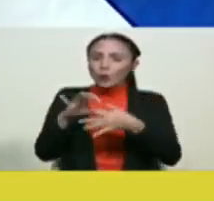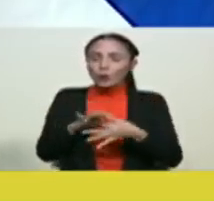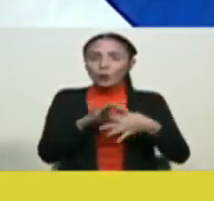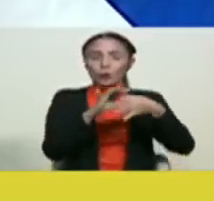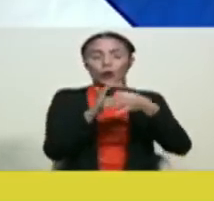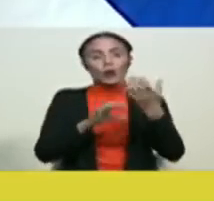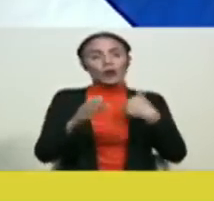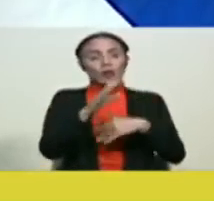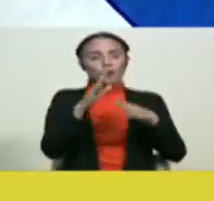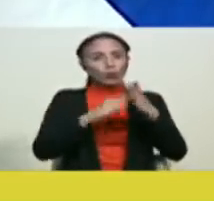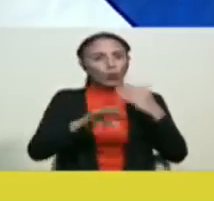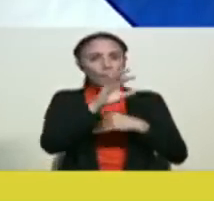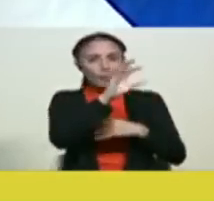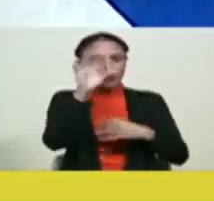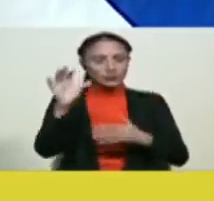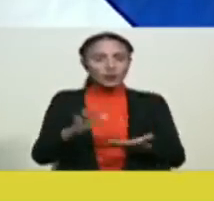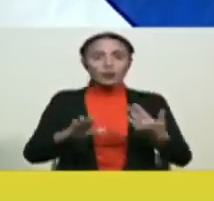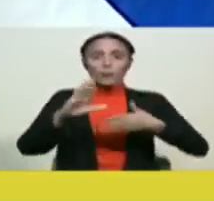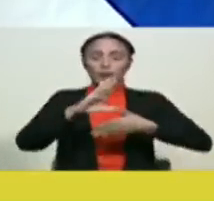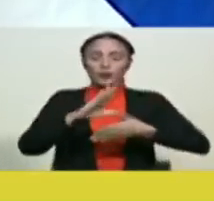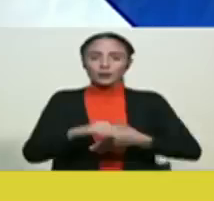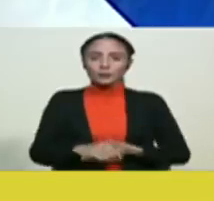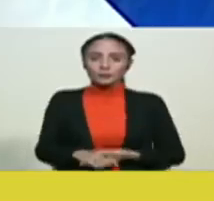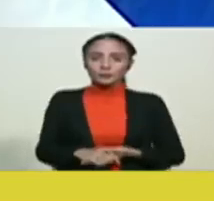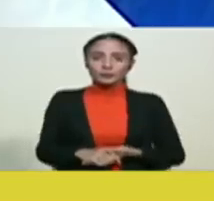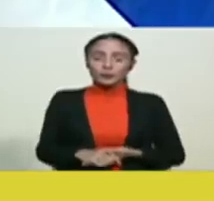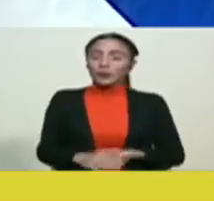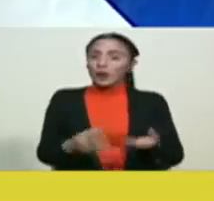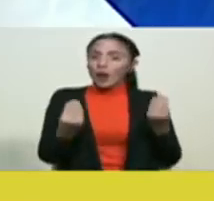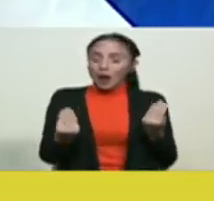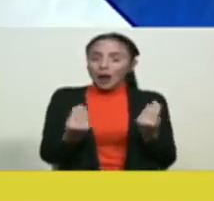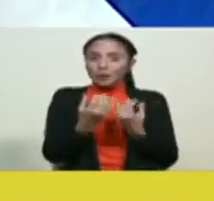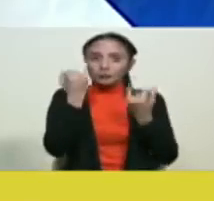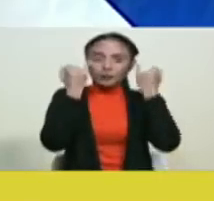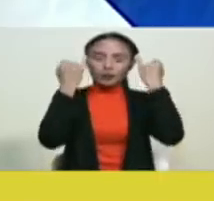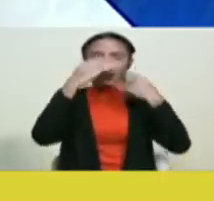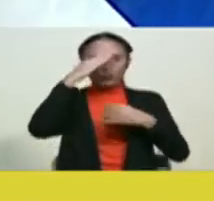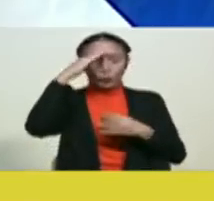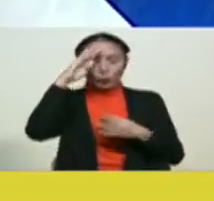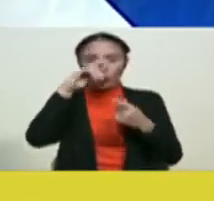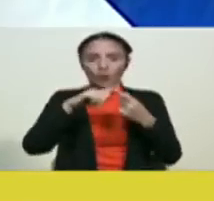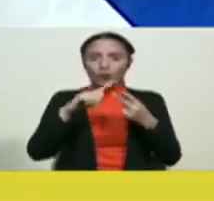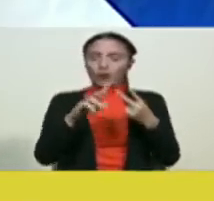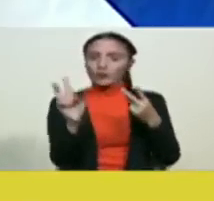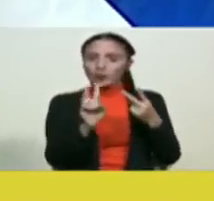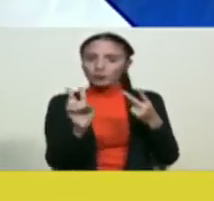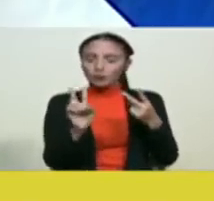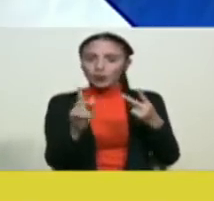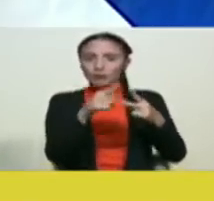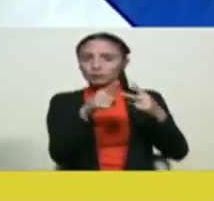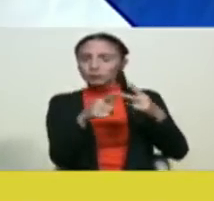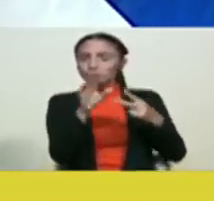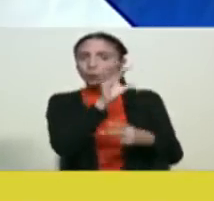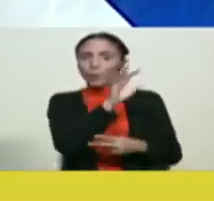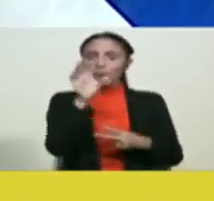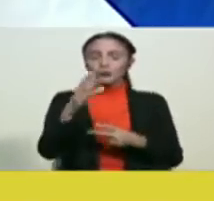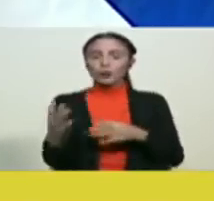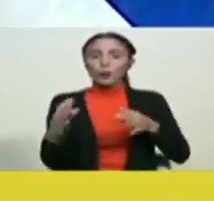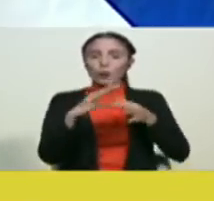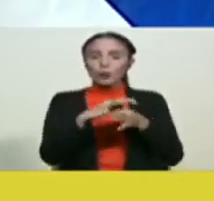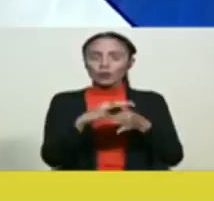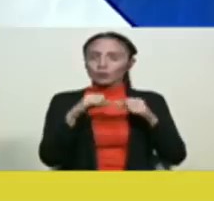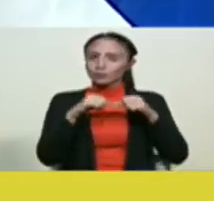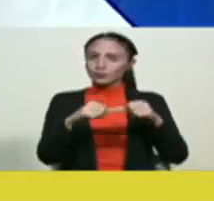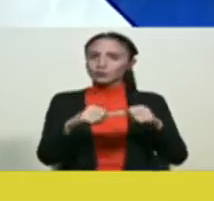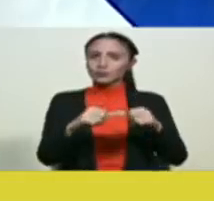y en el marco del alba que la revolución cubana y la revolución bolivariana se unen